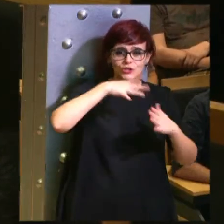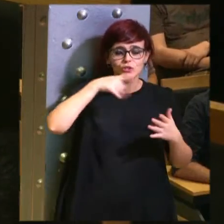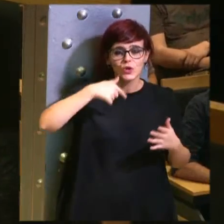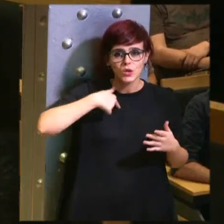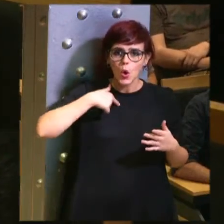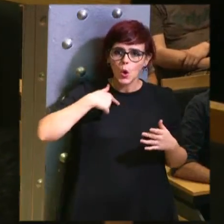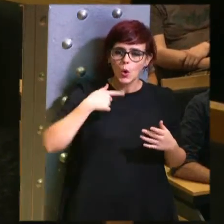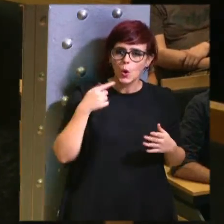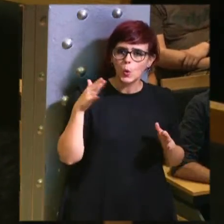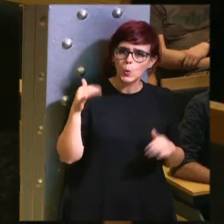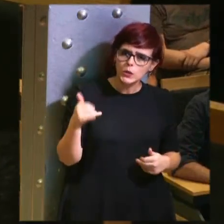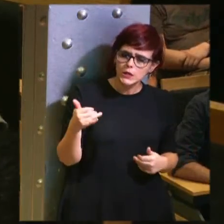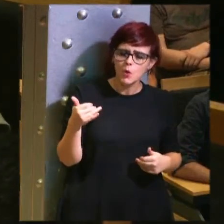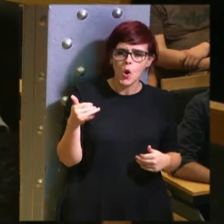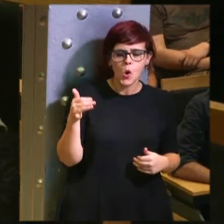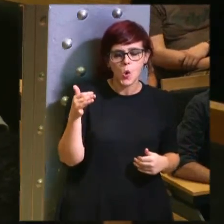estoy muy